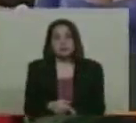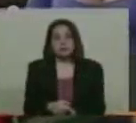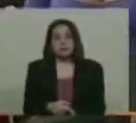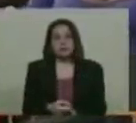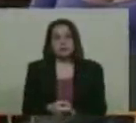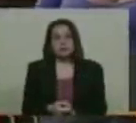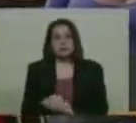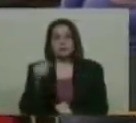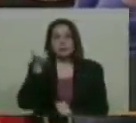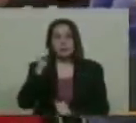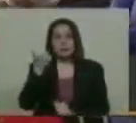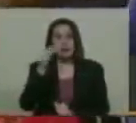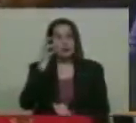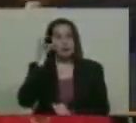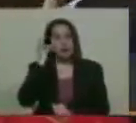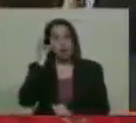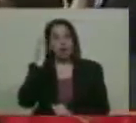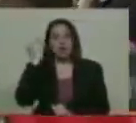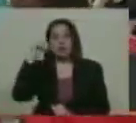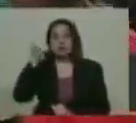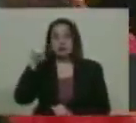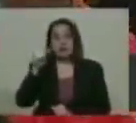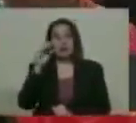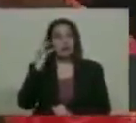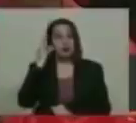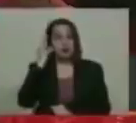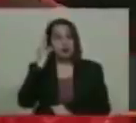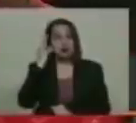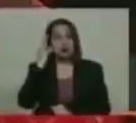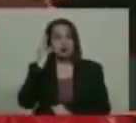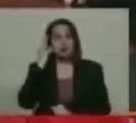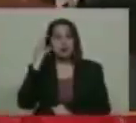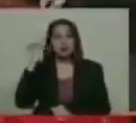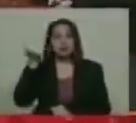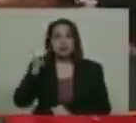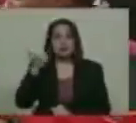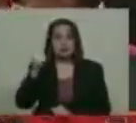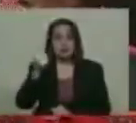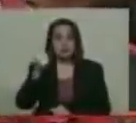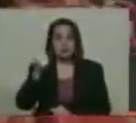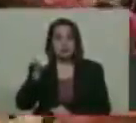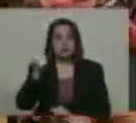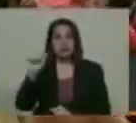10 son 10, son 10 millones, son 10.